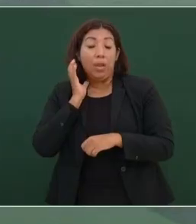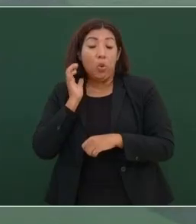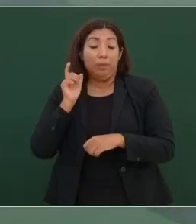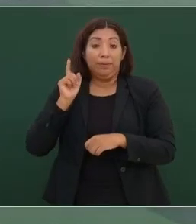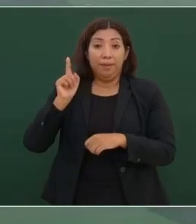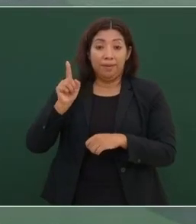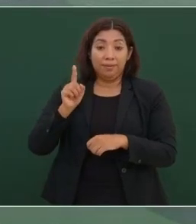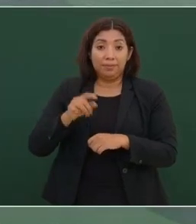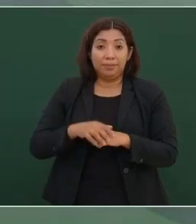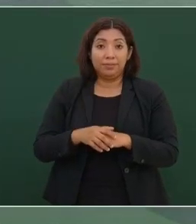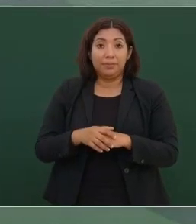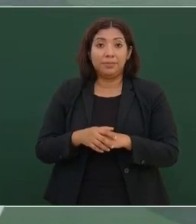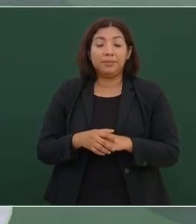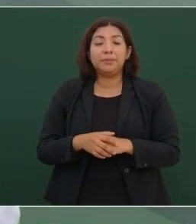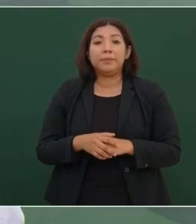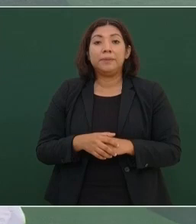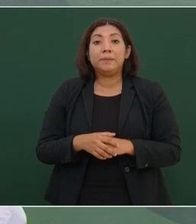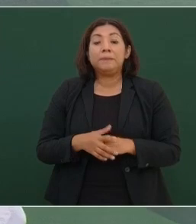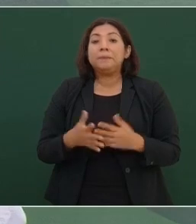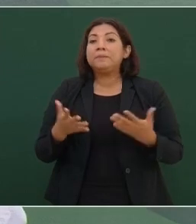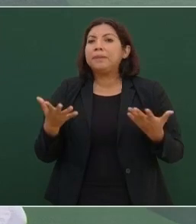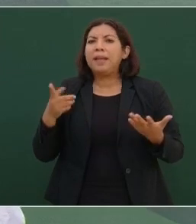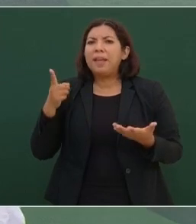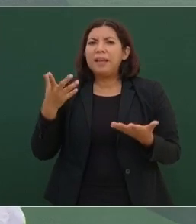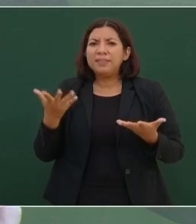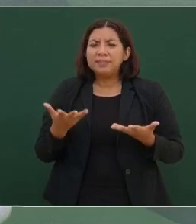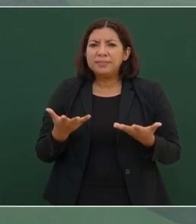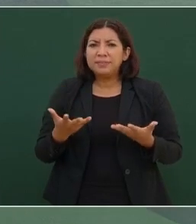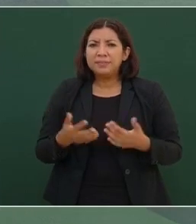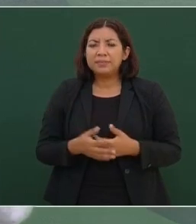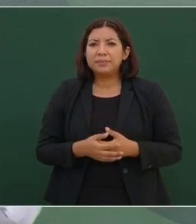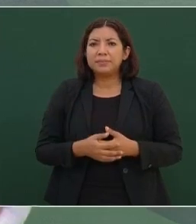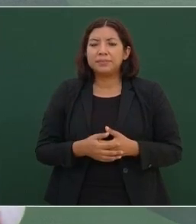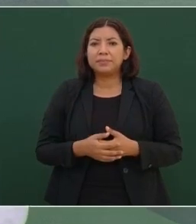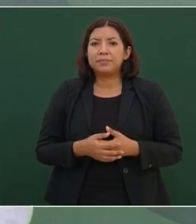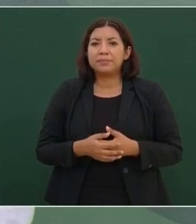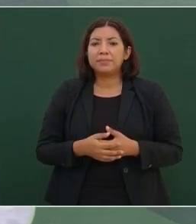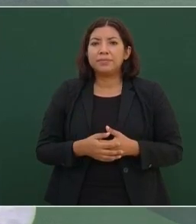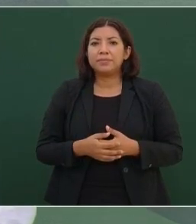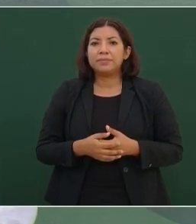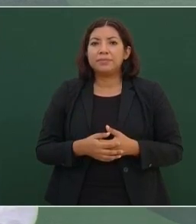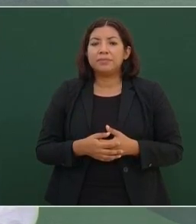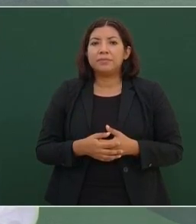Representantes, destituyeron al dirigente